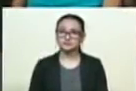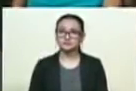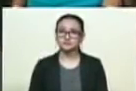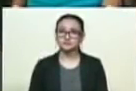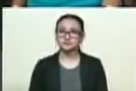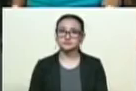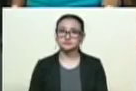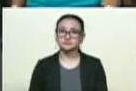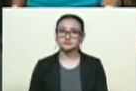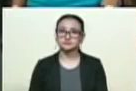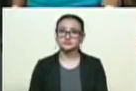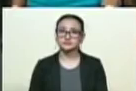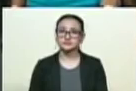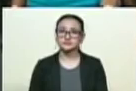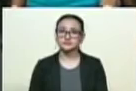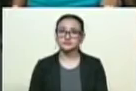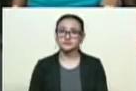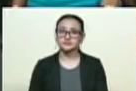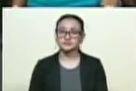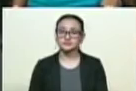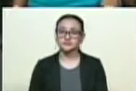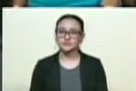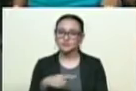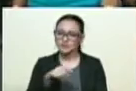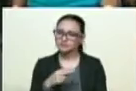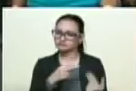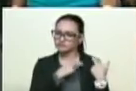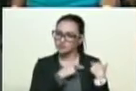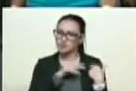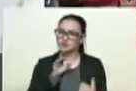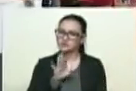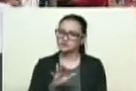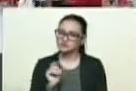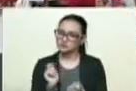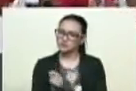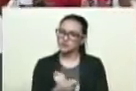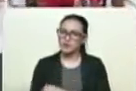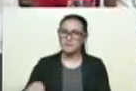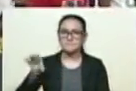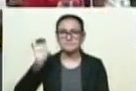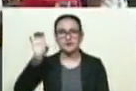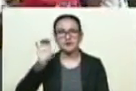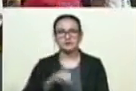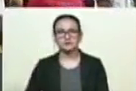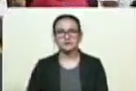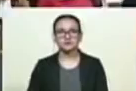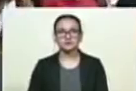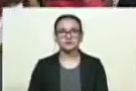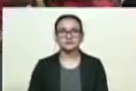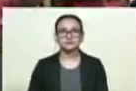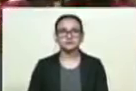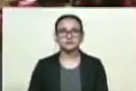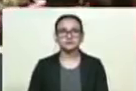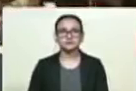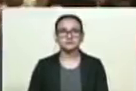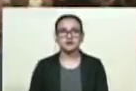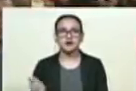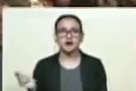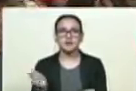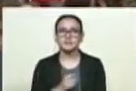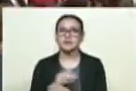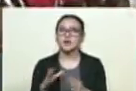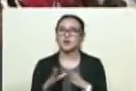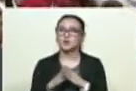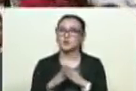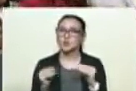Quiero que nos dediquemos a eso, a renovar nuestra patria, a cambiar todo lo que tenga que